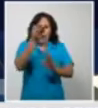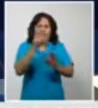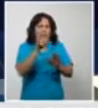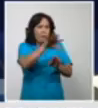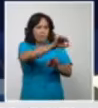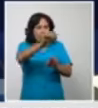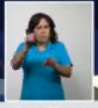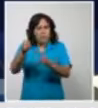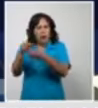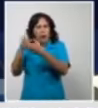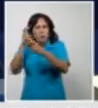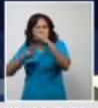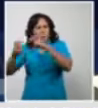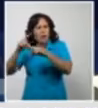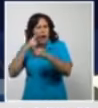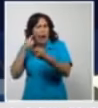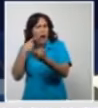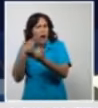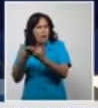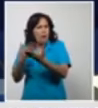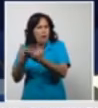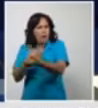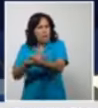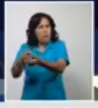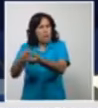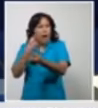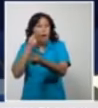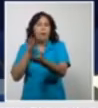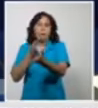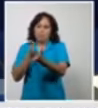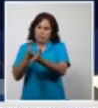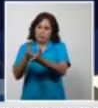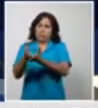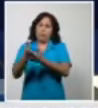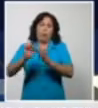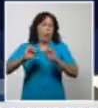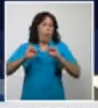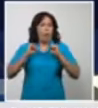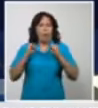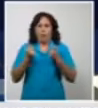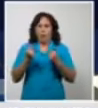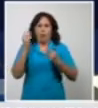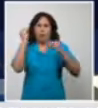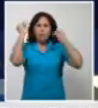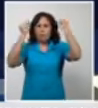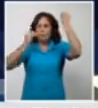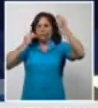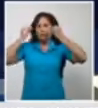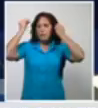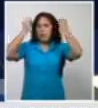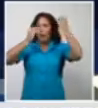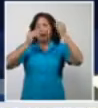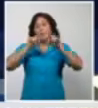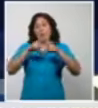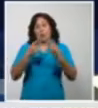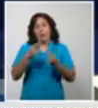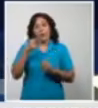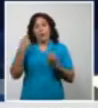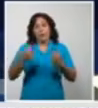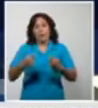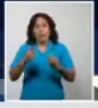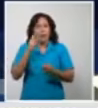por lo tanto lo que hay es que seguir estos análisis para